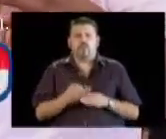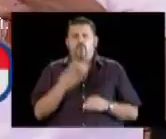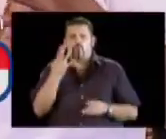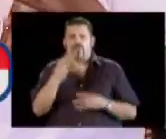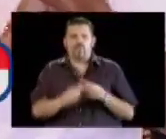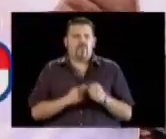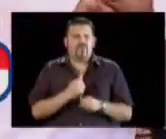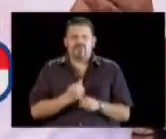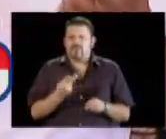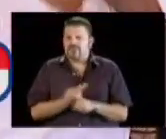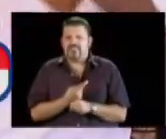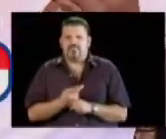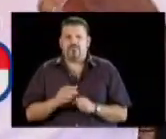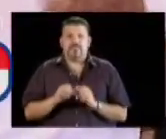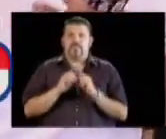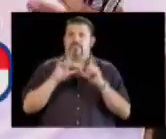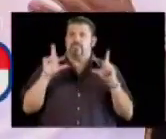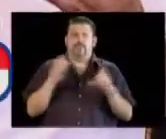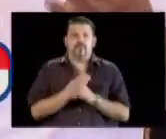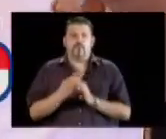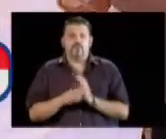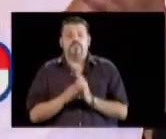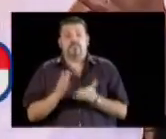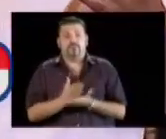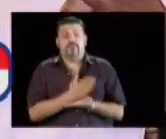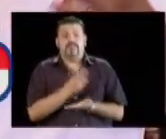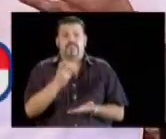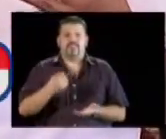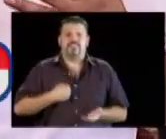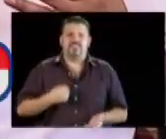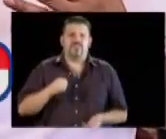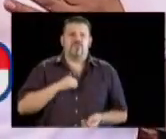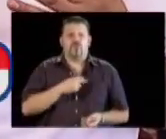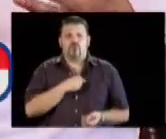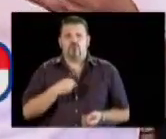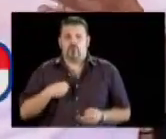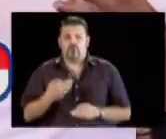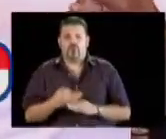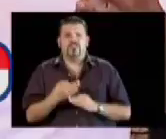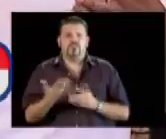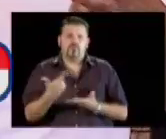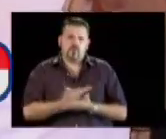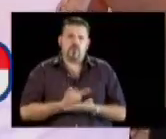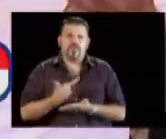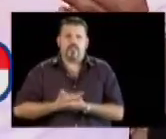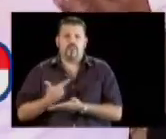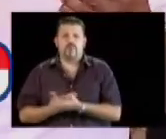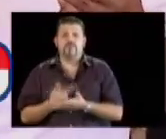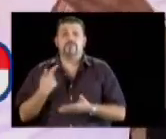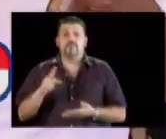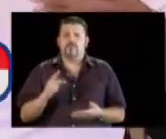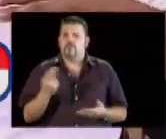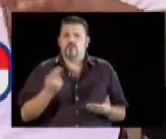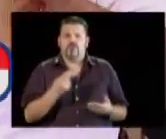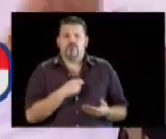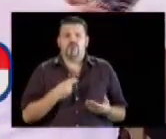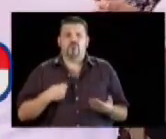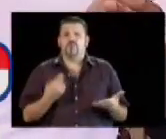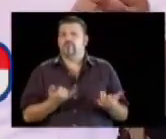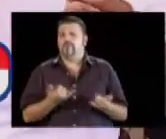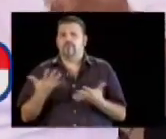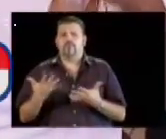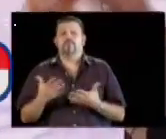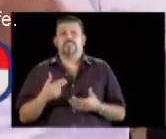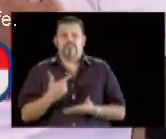nos han pasado cosas increíbles, aparte de nuestra salud. Nosotros somos contadores públicos y nosotros hace 2 años cerramos nuestra oficina